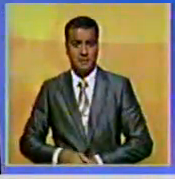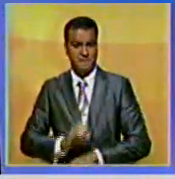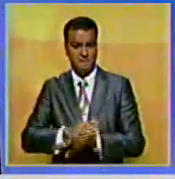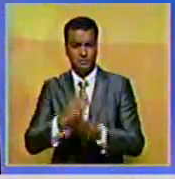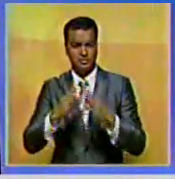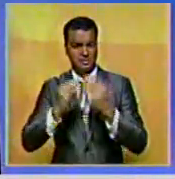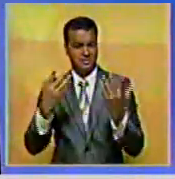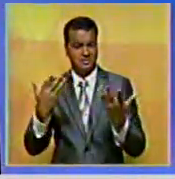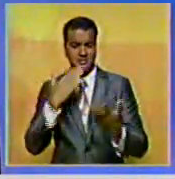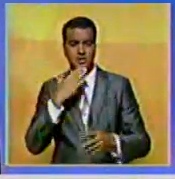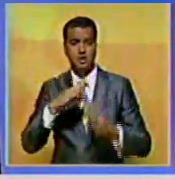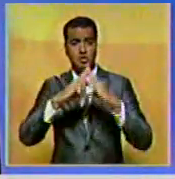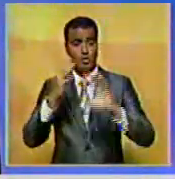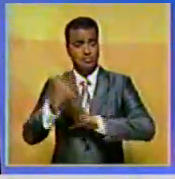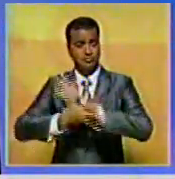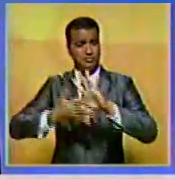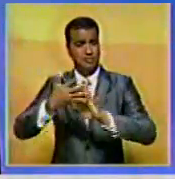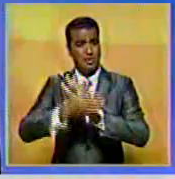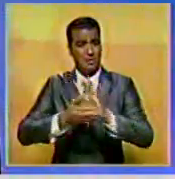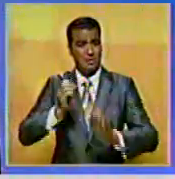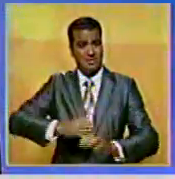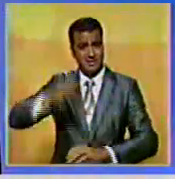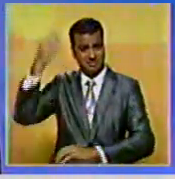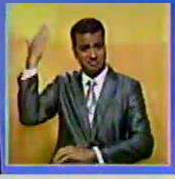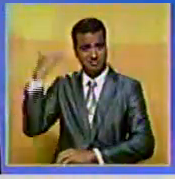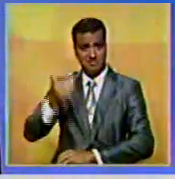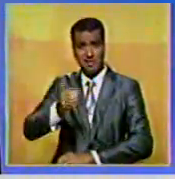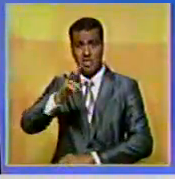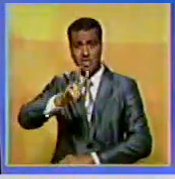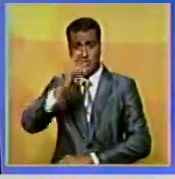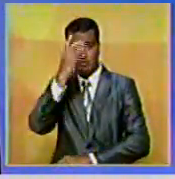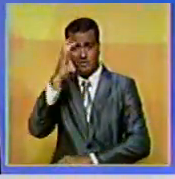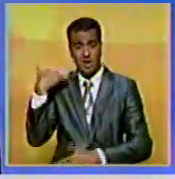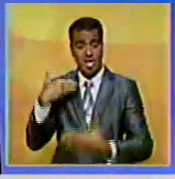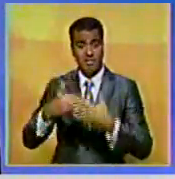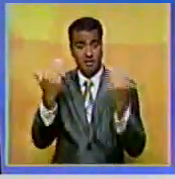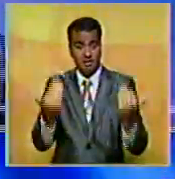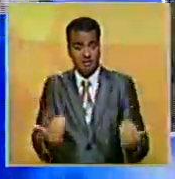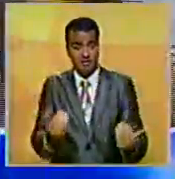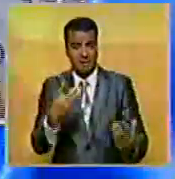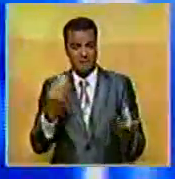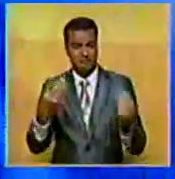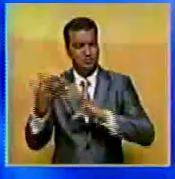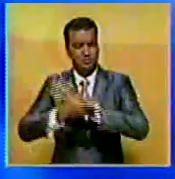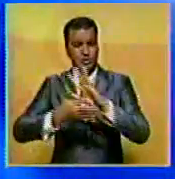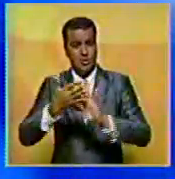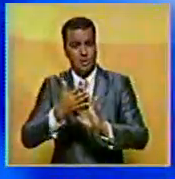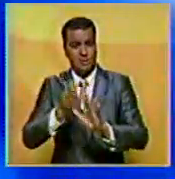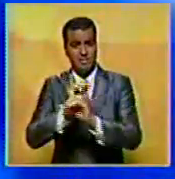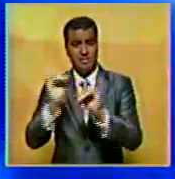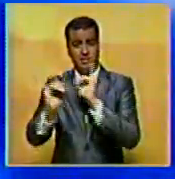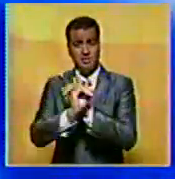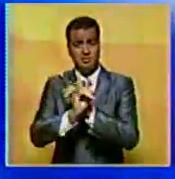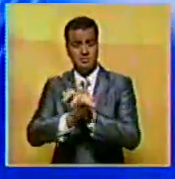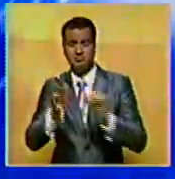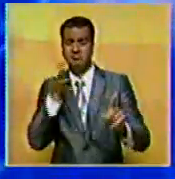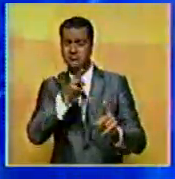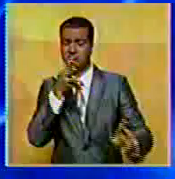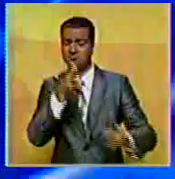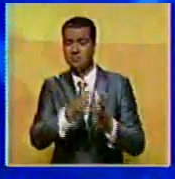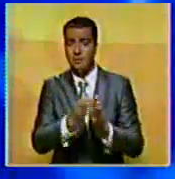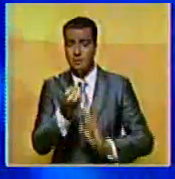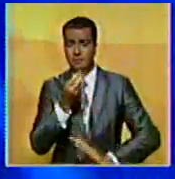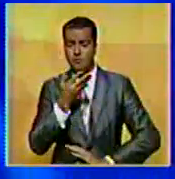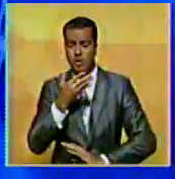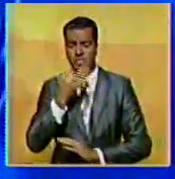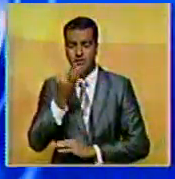hechos registrados en el país desde el pasado 12 de febrero. A esta hora vamos a hacer un contacto en vivo y directo con nuestra compañera Victoria Joseph. Muy buenas tardes,